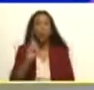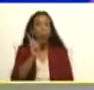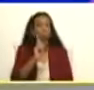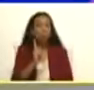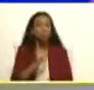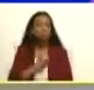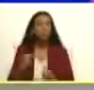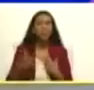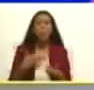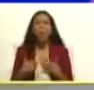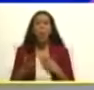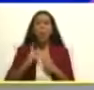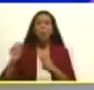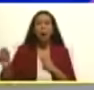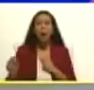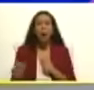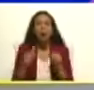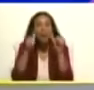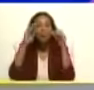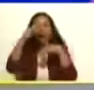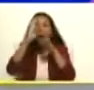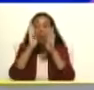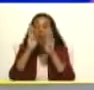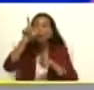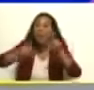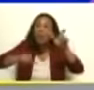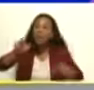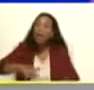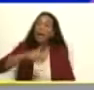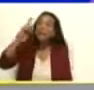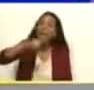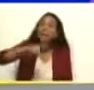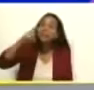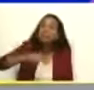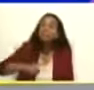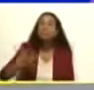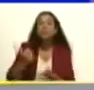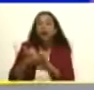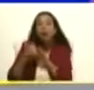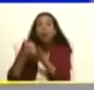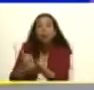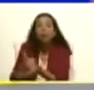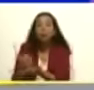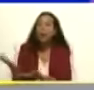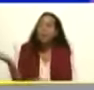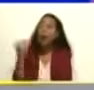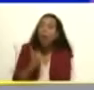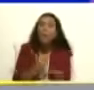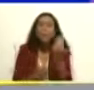así. Votamos y nos quedamos a atender a todo aquel que venga a votar, que necesite ayuda,